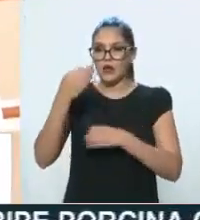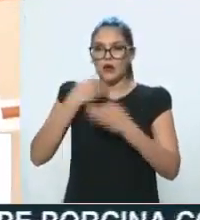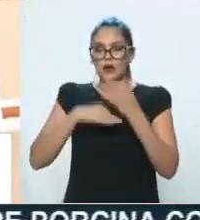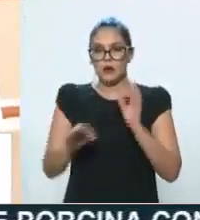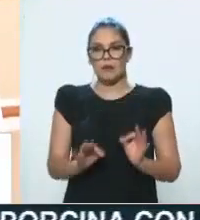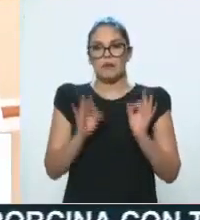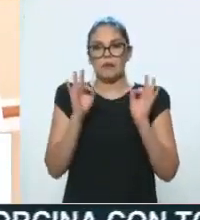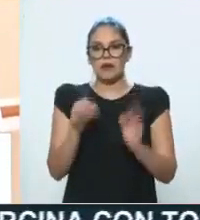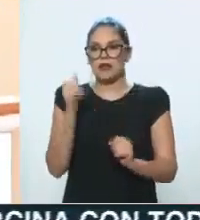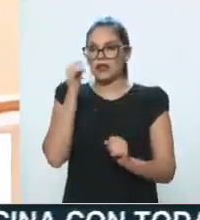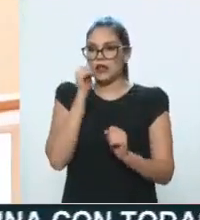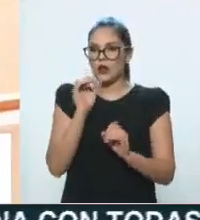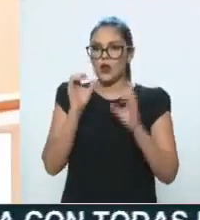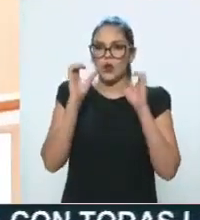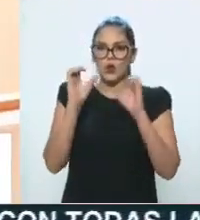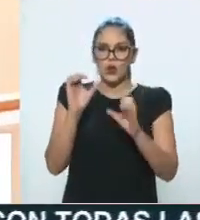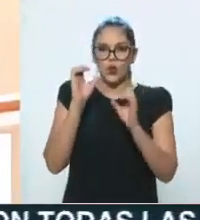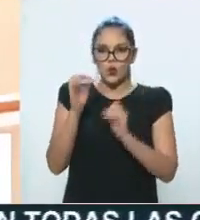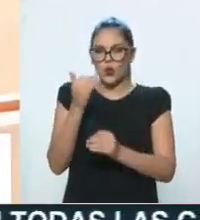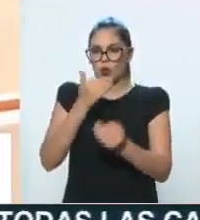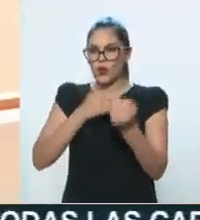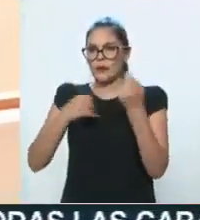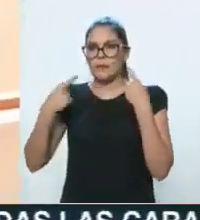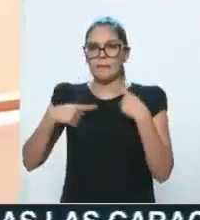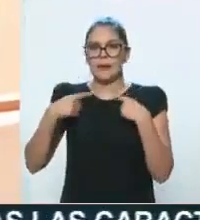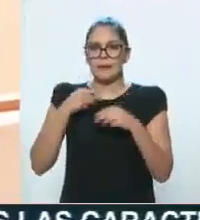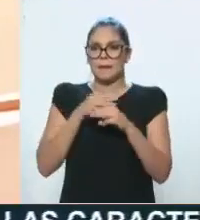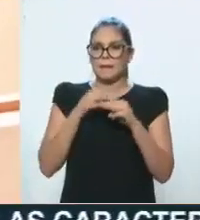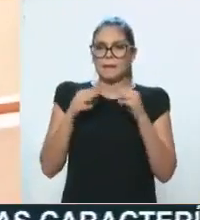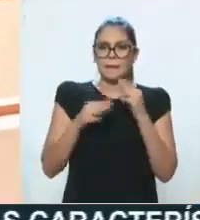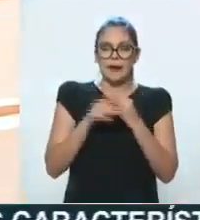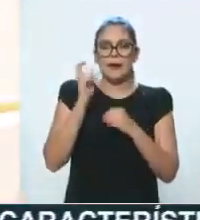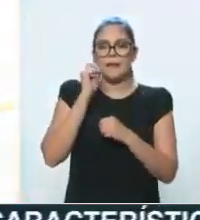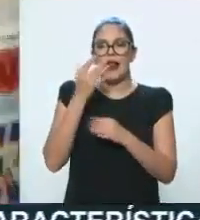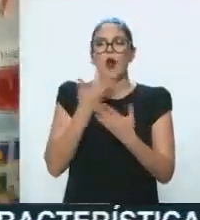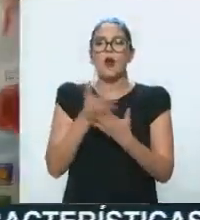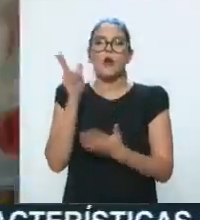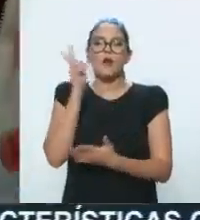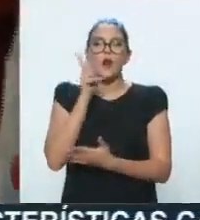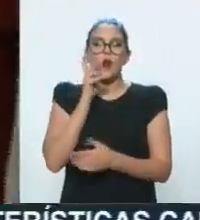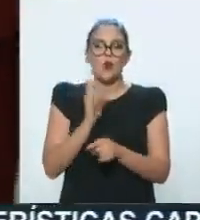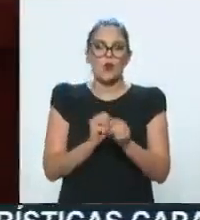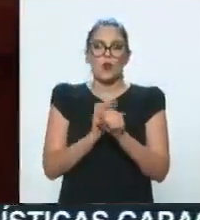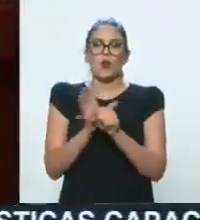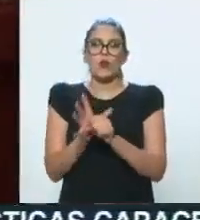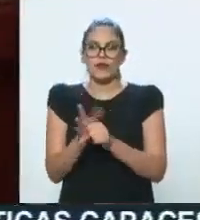también 100% protegido de todo el material para la toma del COVID.